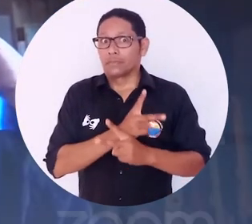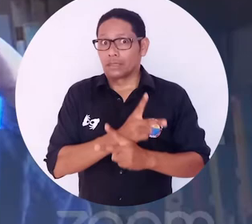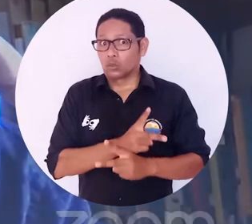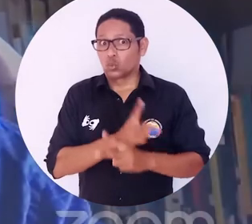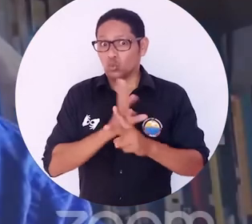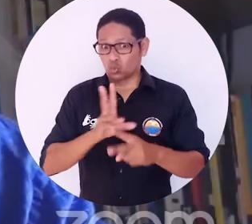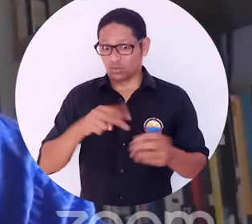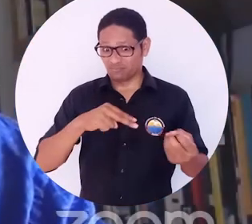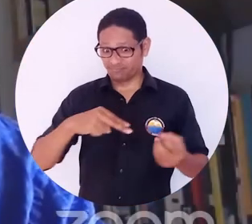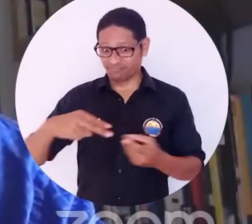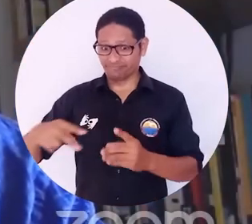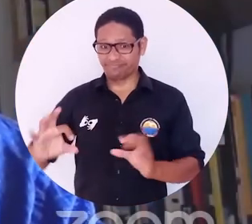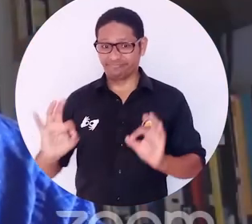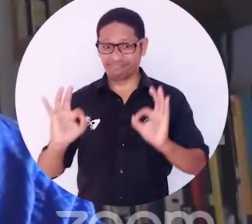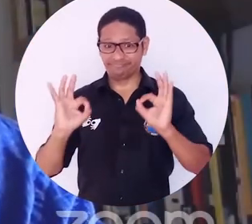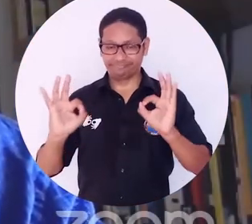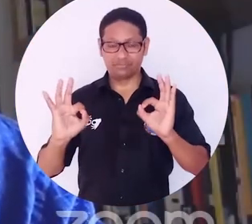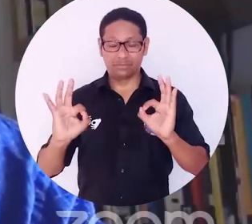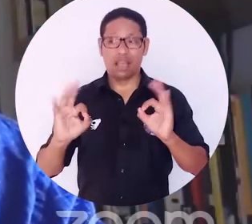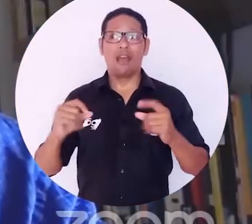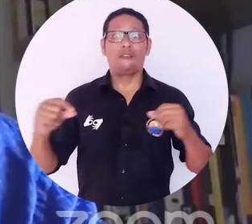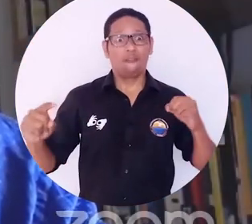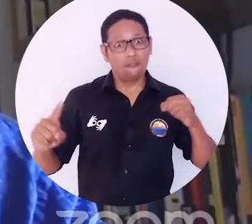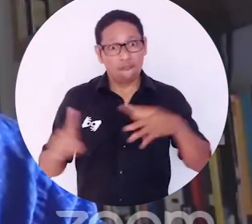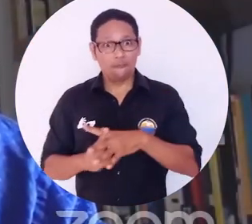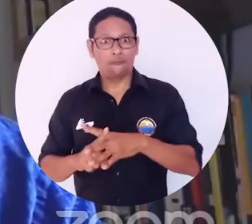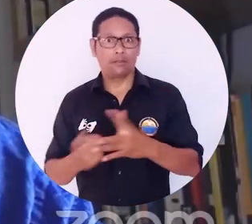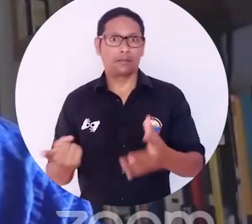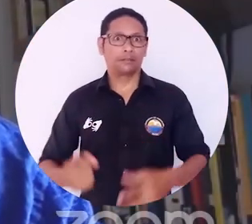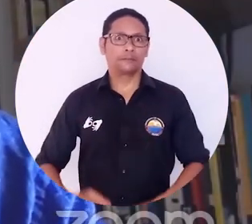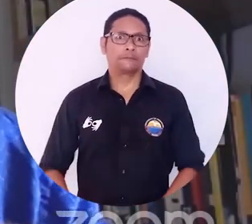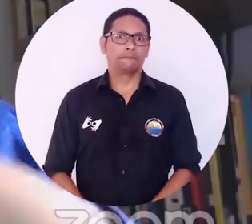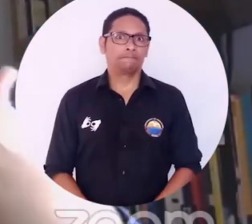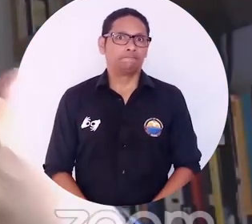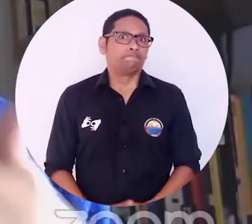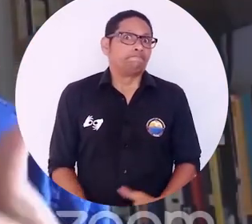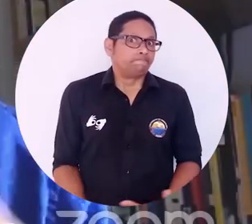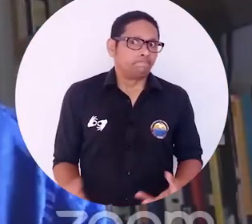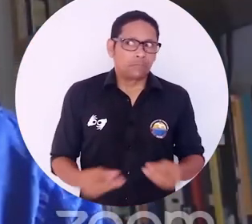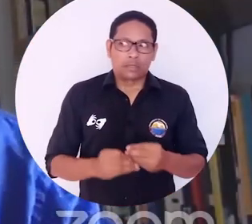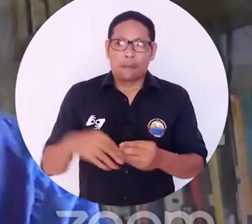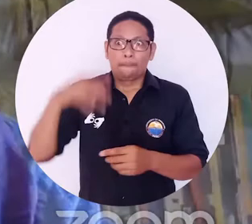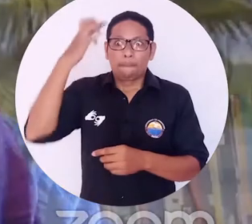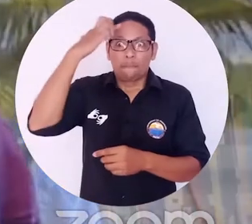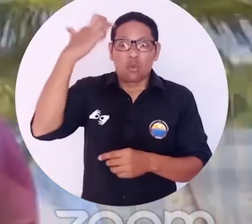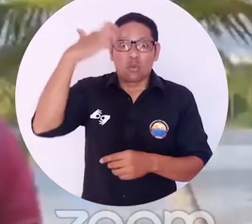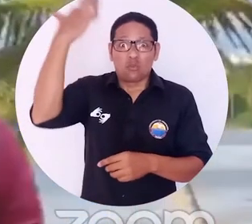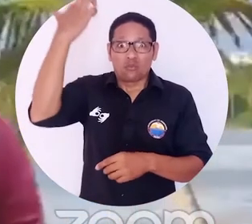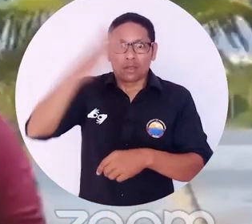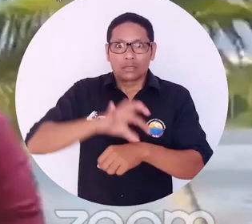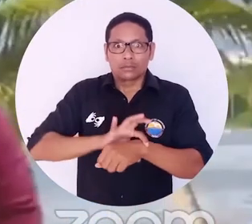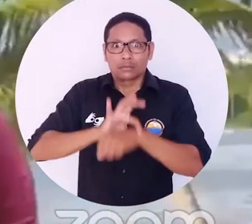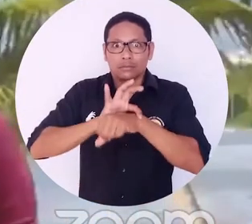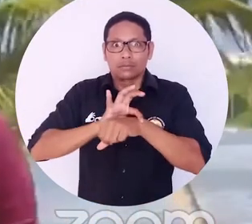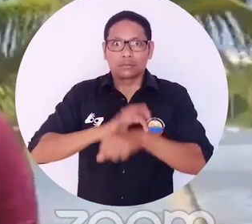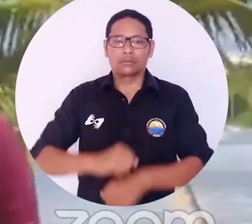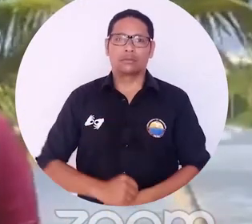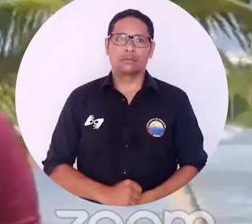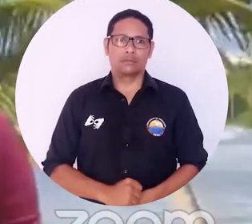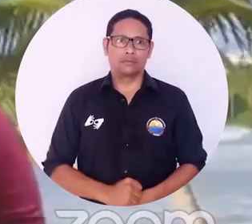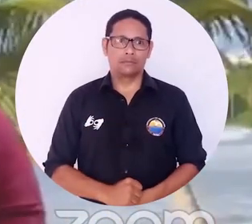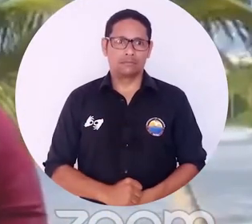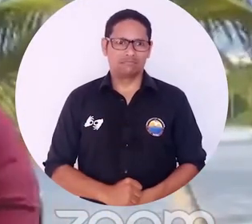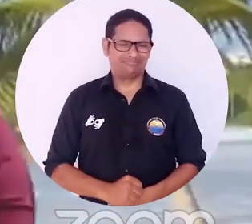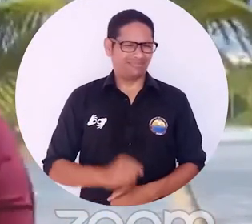de la formación. No solo diría yo del talento humano, sino de los profesionales de la salud. Es que detrás hay intereses,